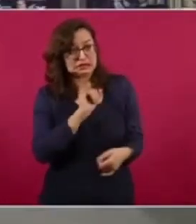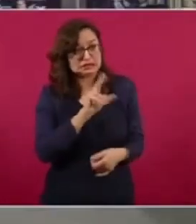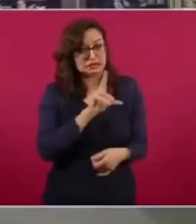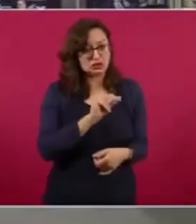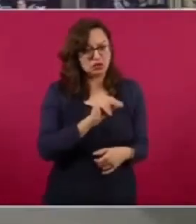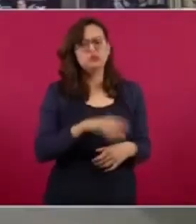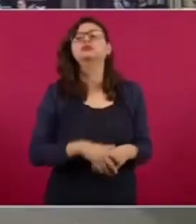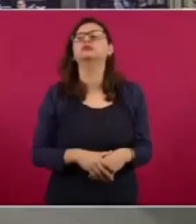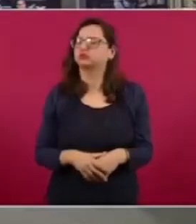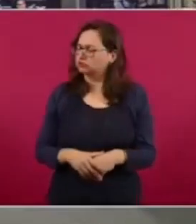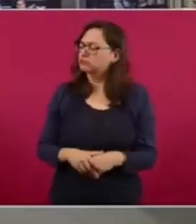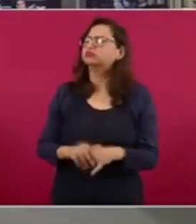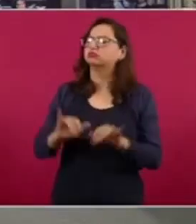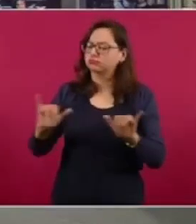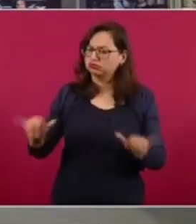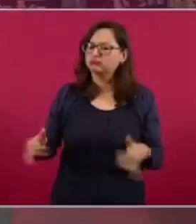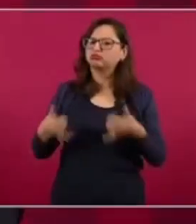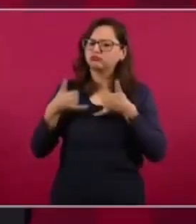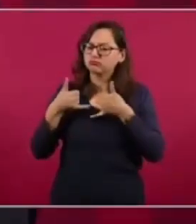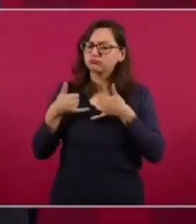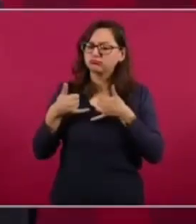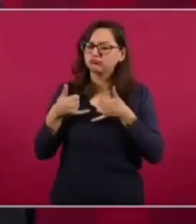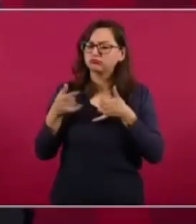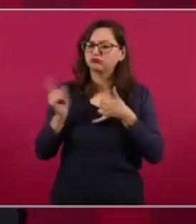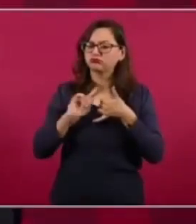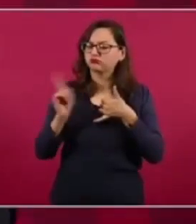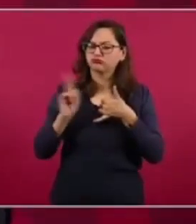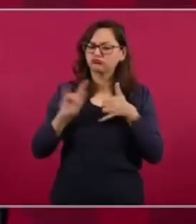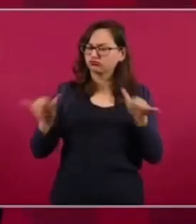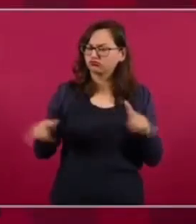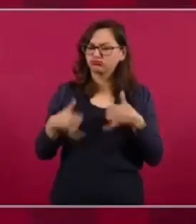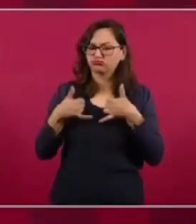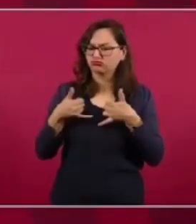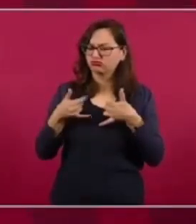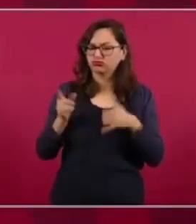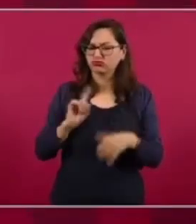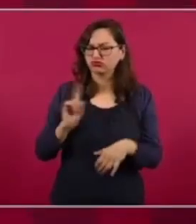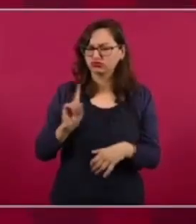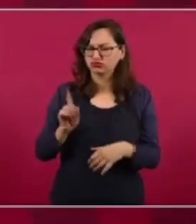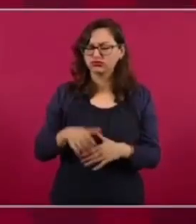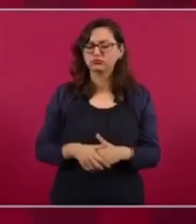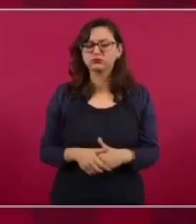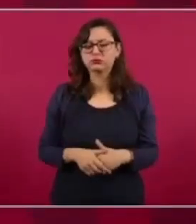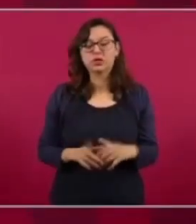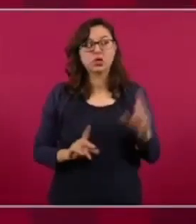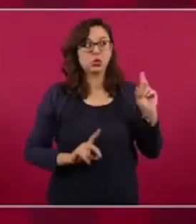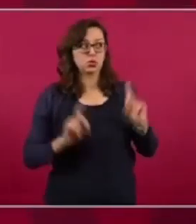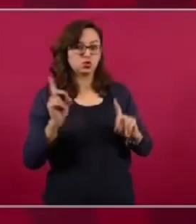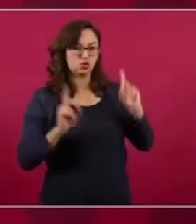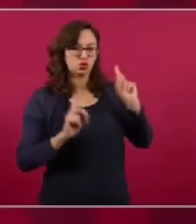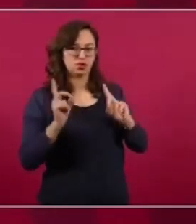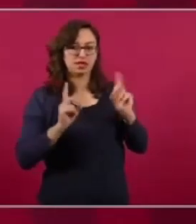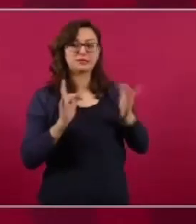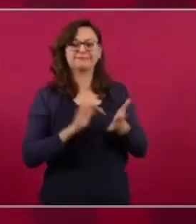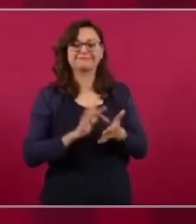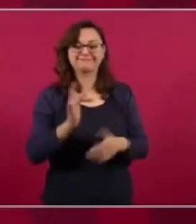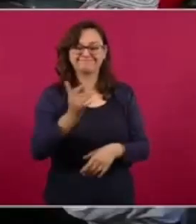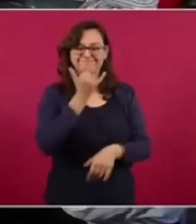junio. Comunicación, pero no fue directa. No con él. Es que nada más me quedaba ahí la duda. Gracias y perdón la